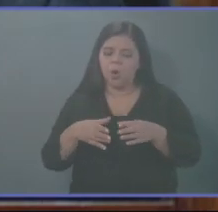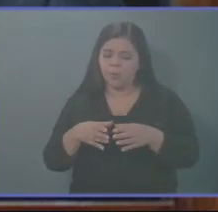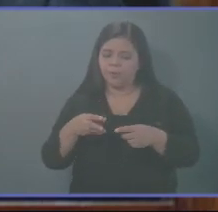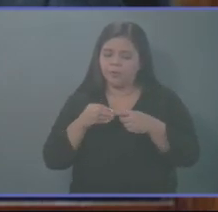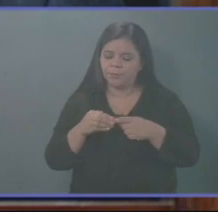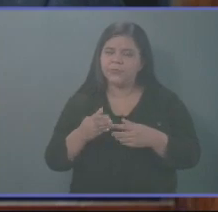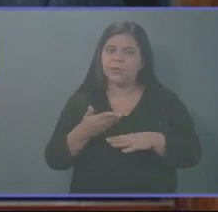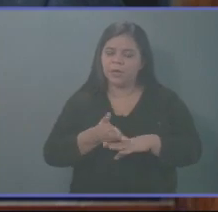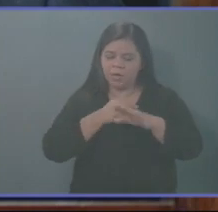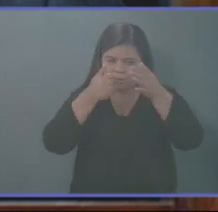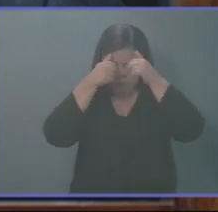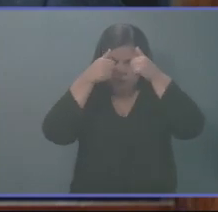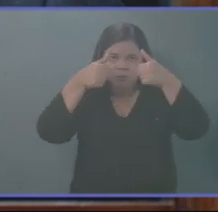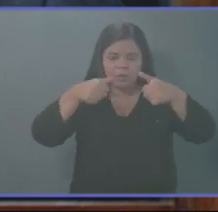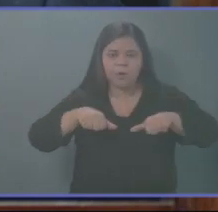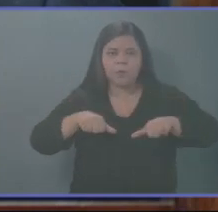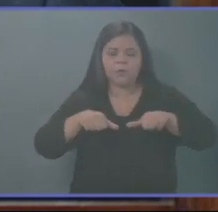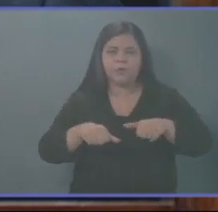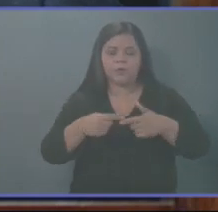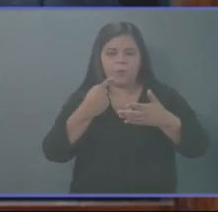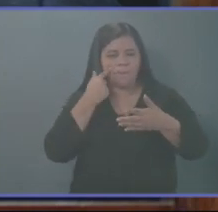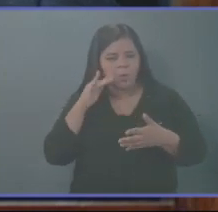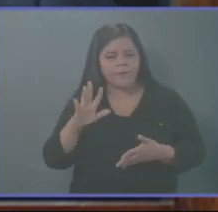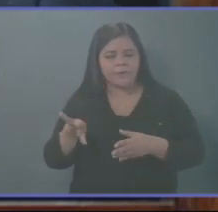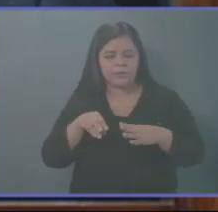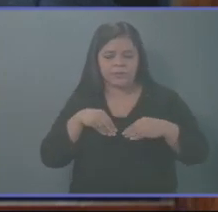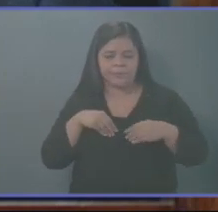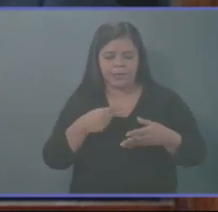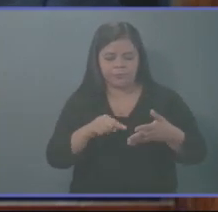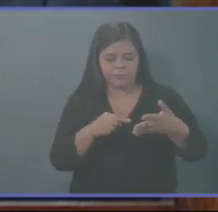Antejuicio acordó admitir las siguientes pruebas.